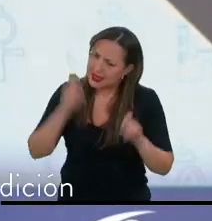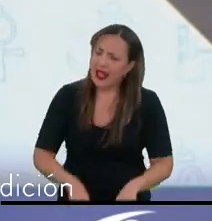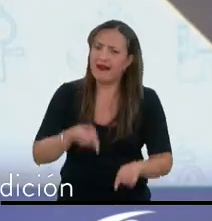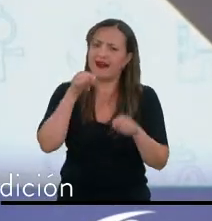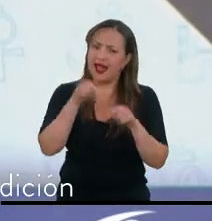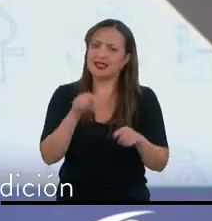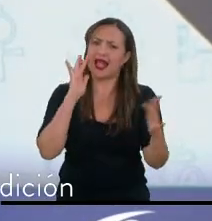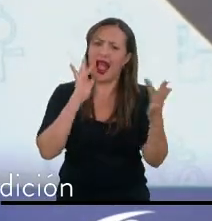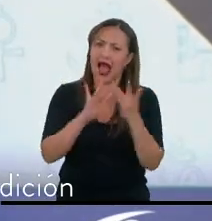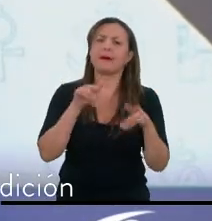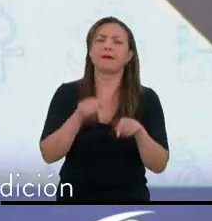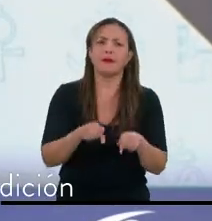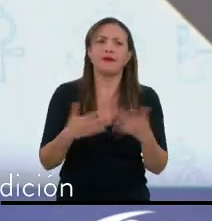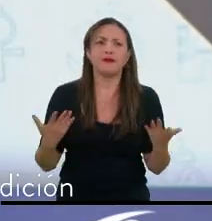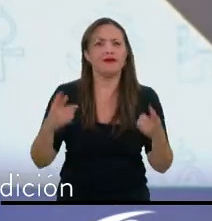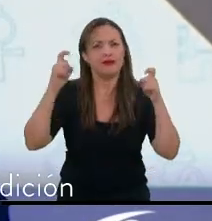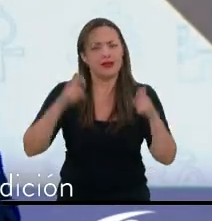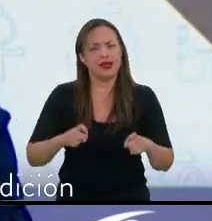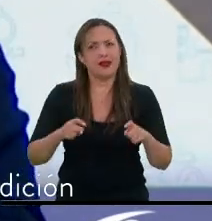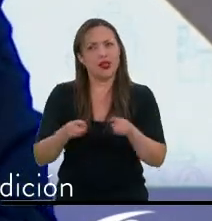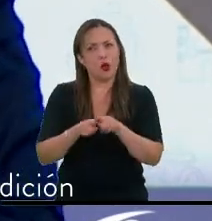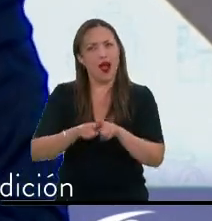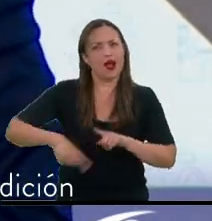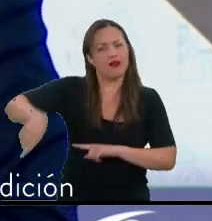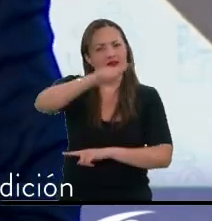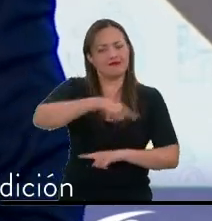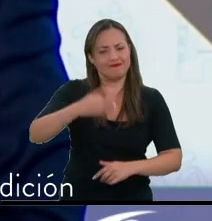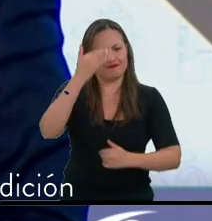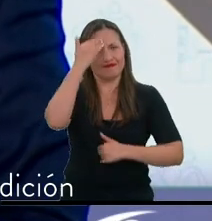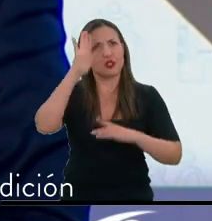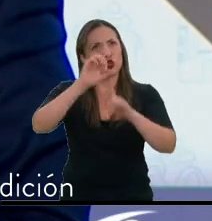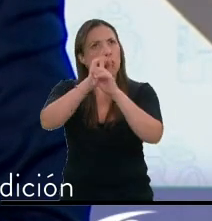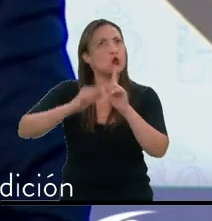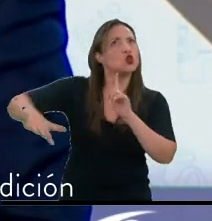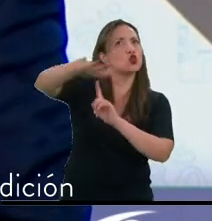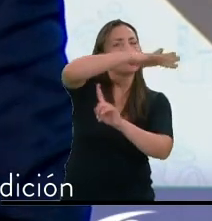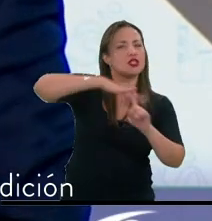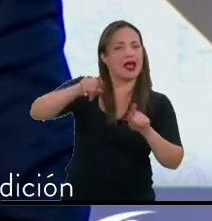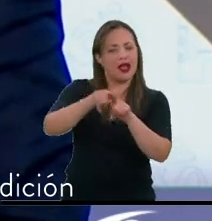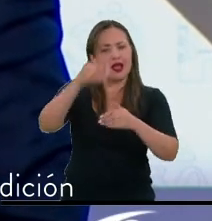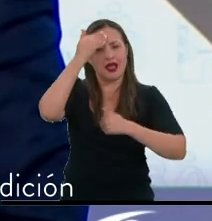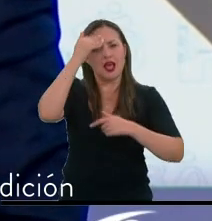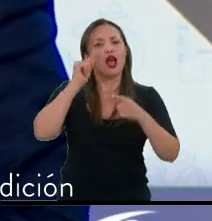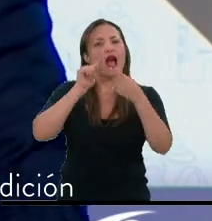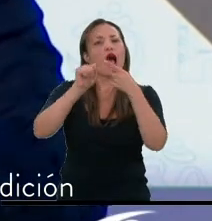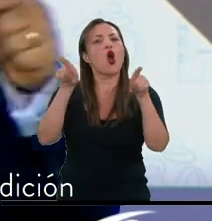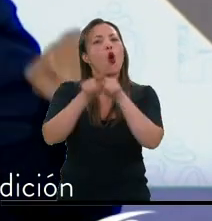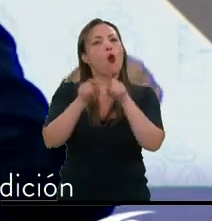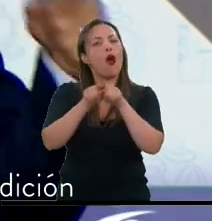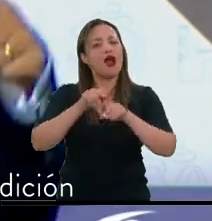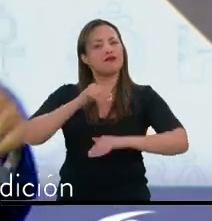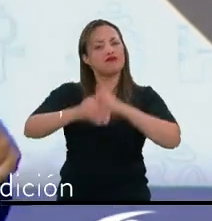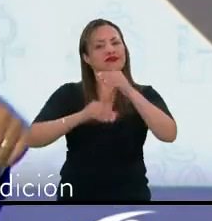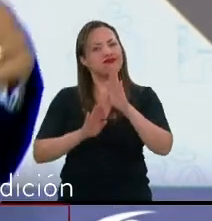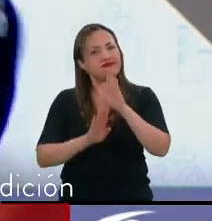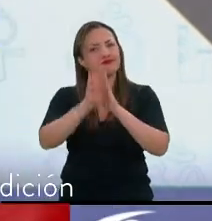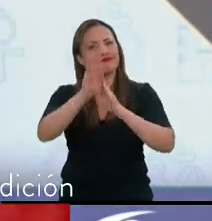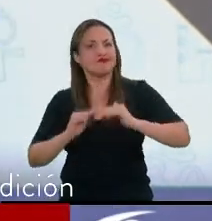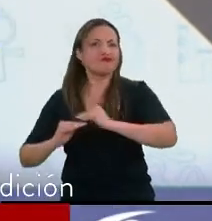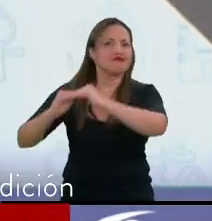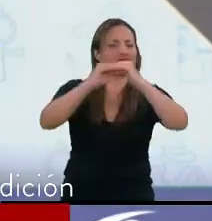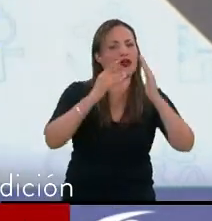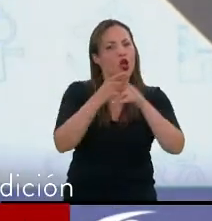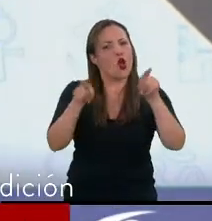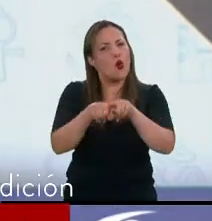también una concepción propia de una sociedad progresista, porque una sociedad progresista no